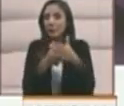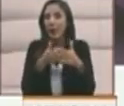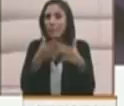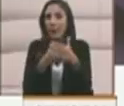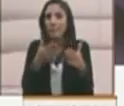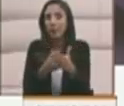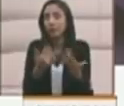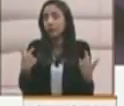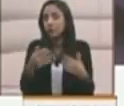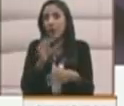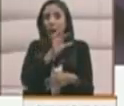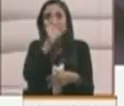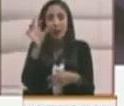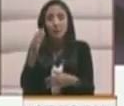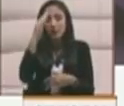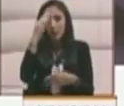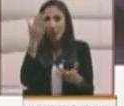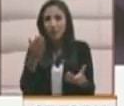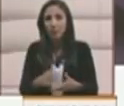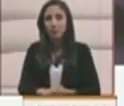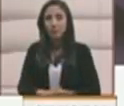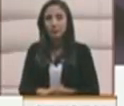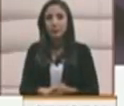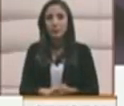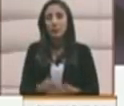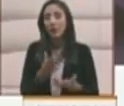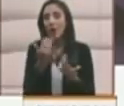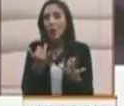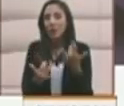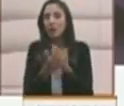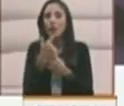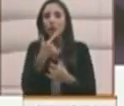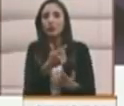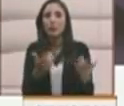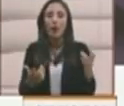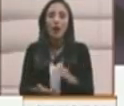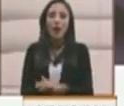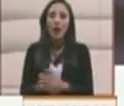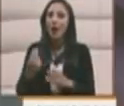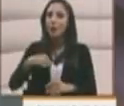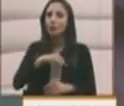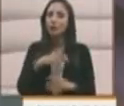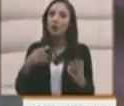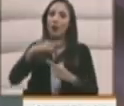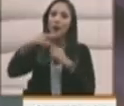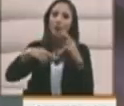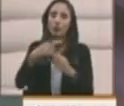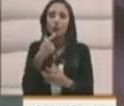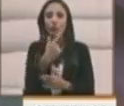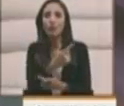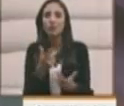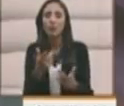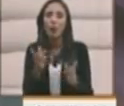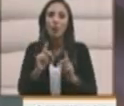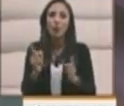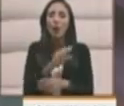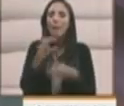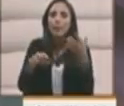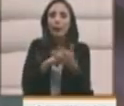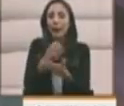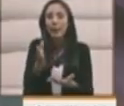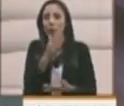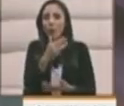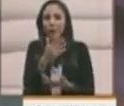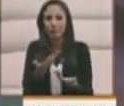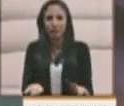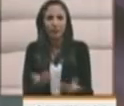lo sabe. Uh-huh. Lo que pasa es que tenemos el falso concepto de que porque somos revolucionarios no vamos a decir las problemáticas que existen. Uh-huh.